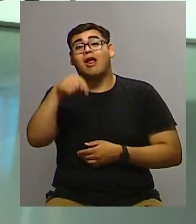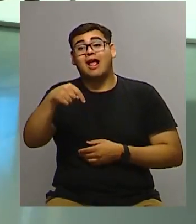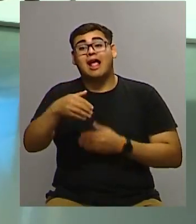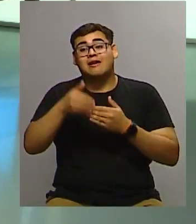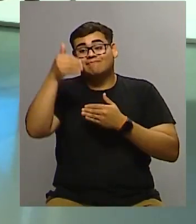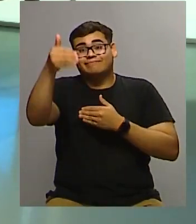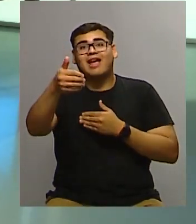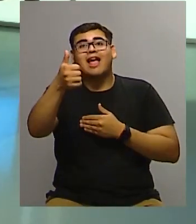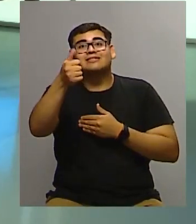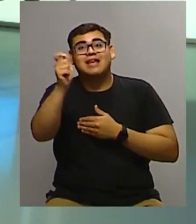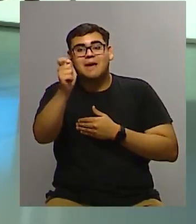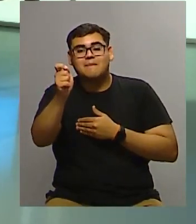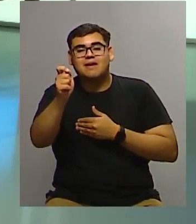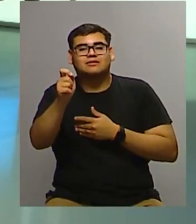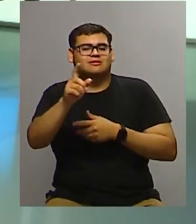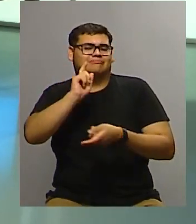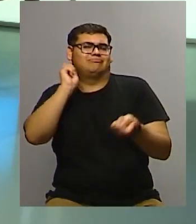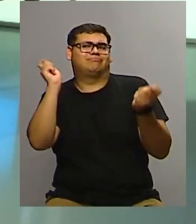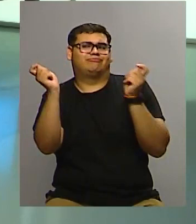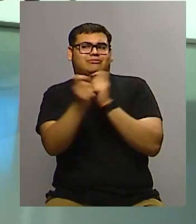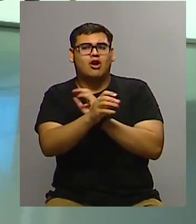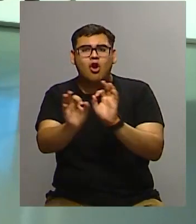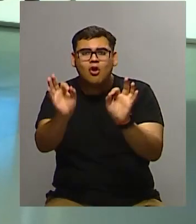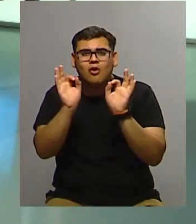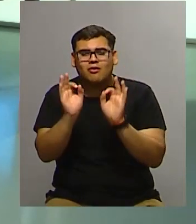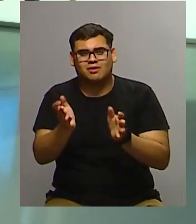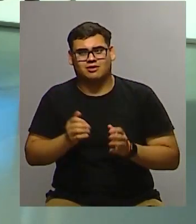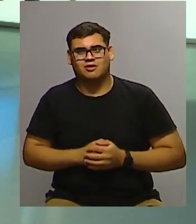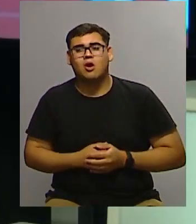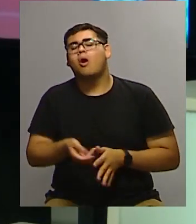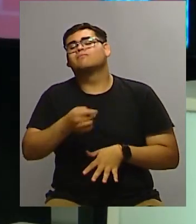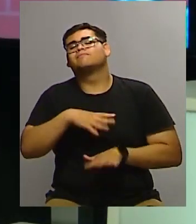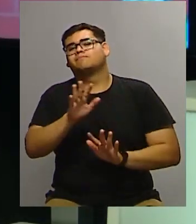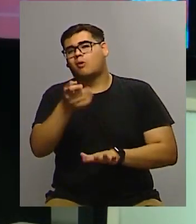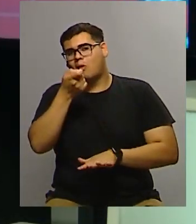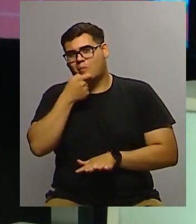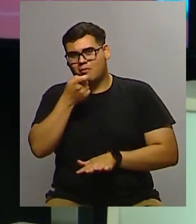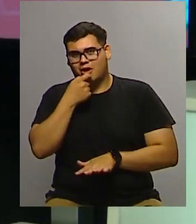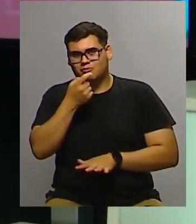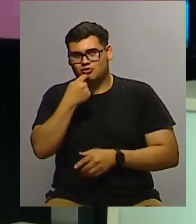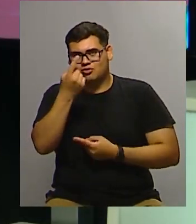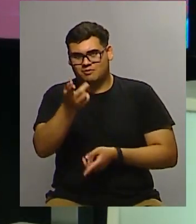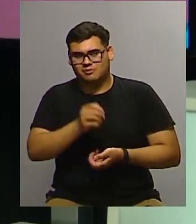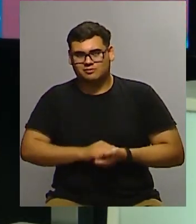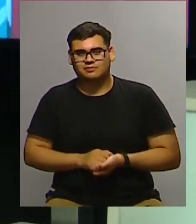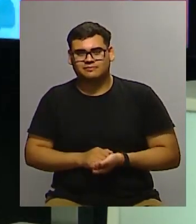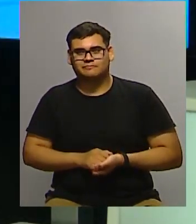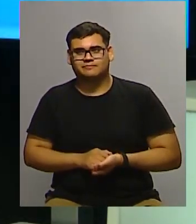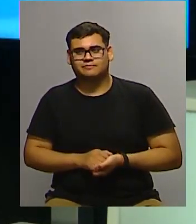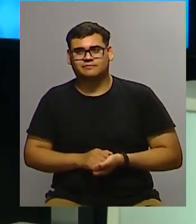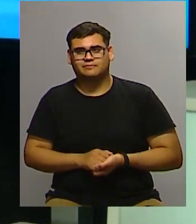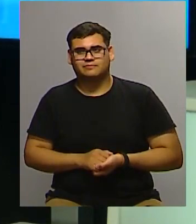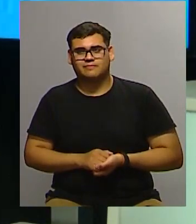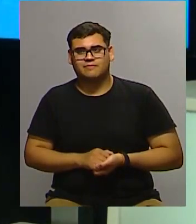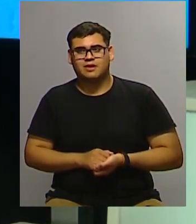puede cambiar todo, absolutamente. Pero sí. al argentino le va a alcanzar, por ejemplo, teniendo en caso de que la gestión de el resto de lo que gobierna